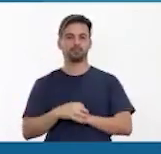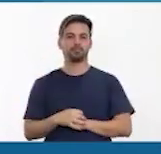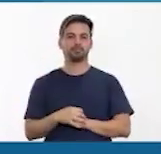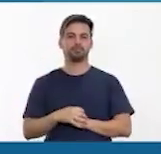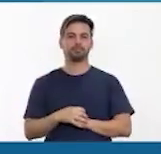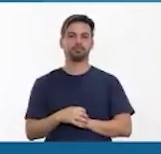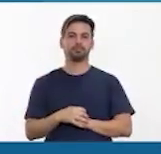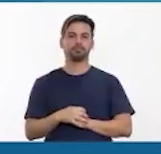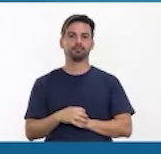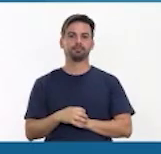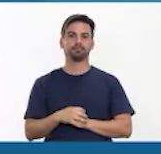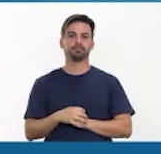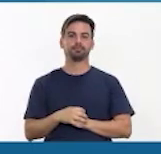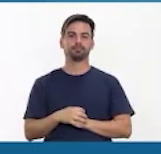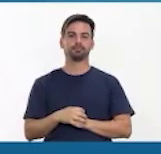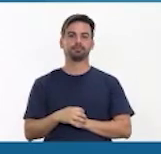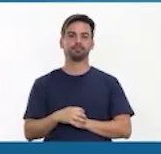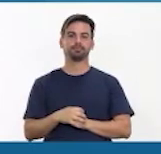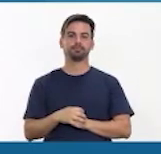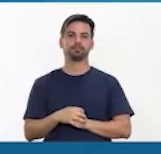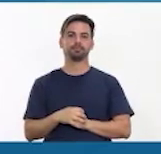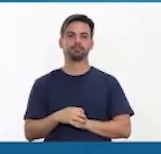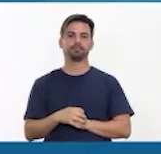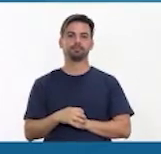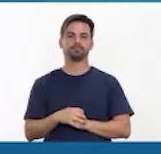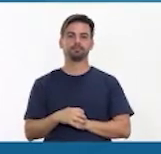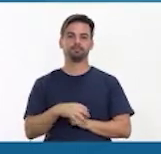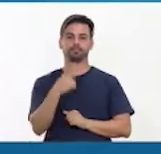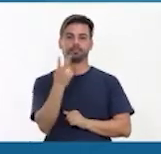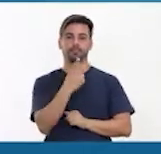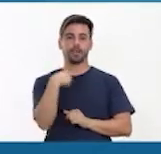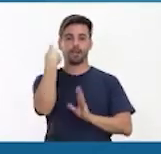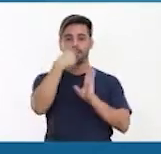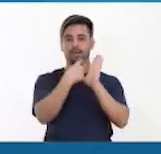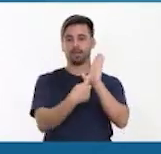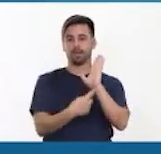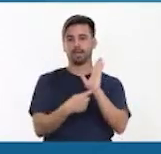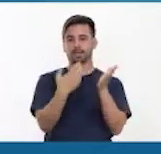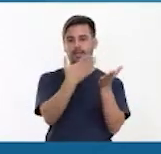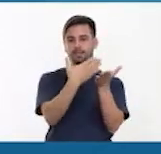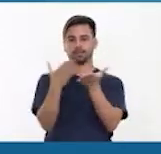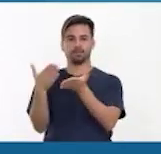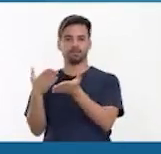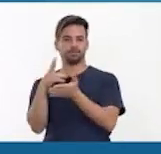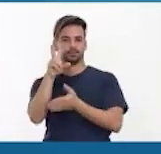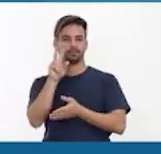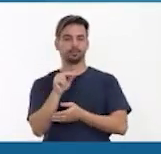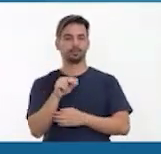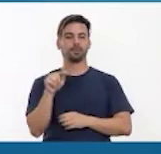del gobierno de Cuba aparece la Constitución del 76.